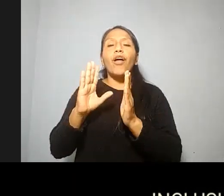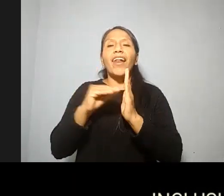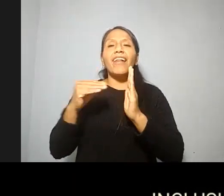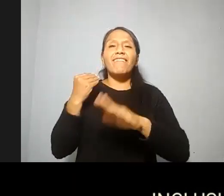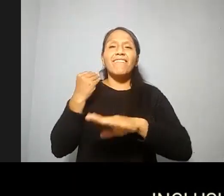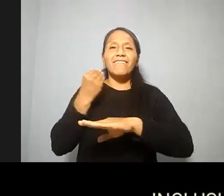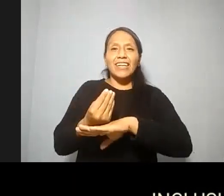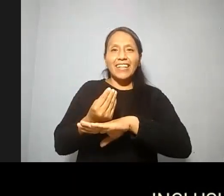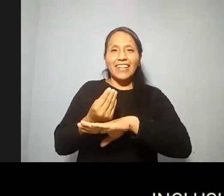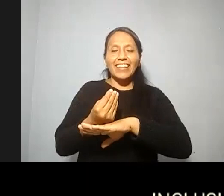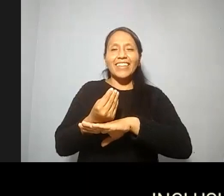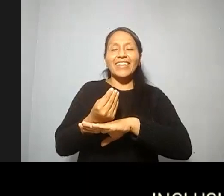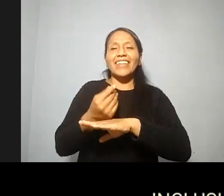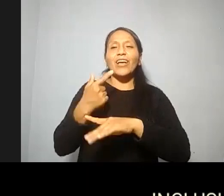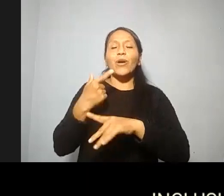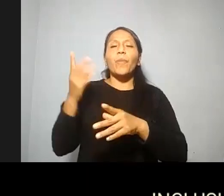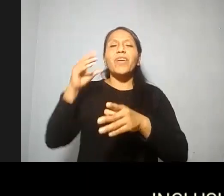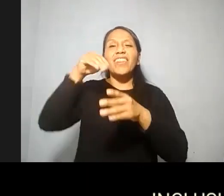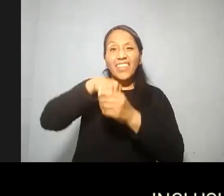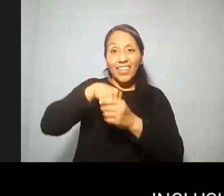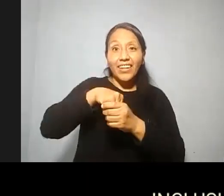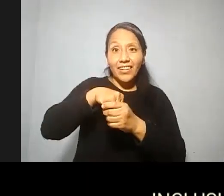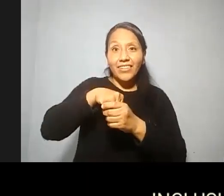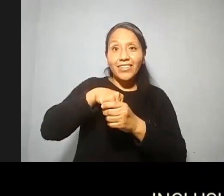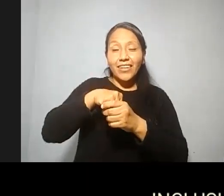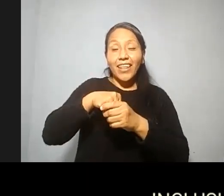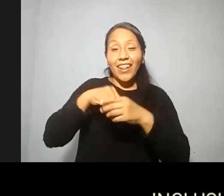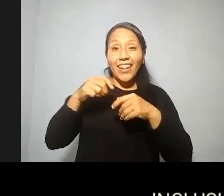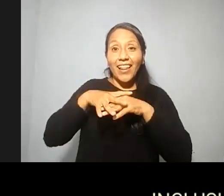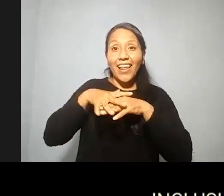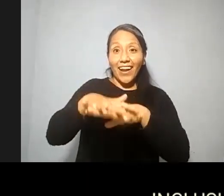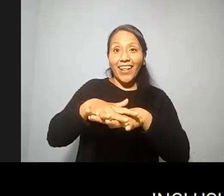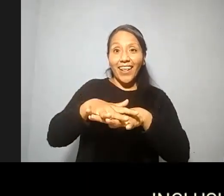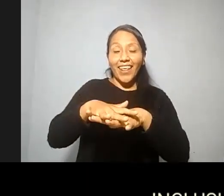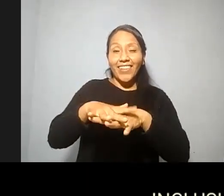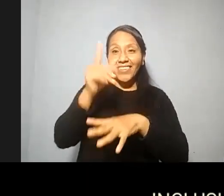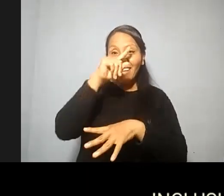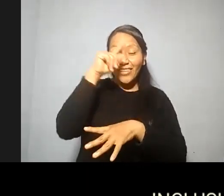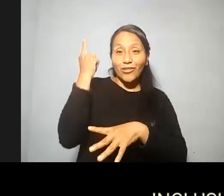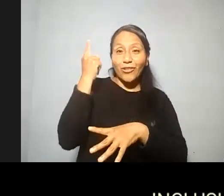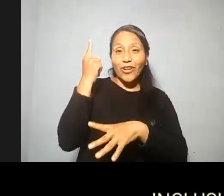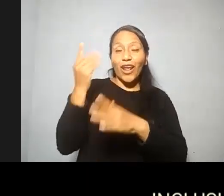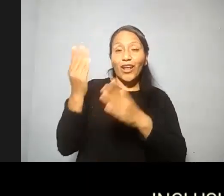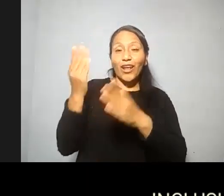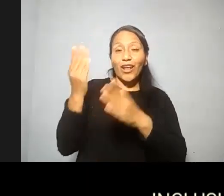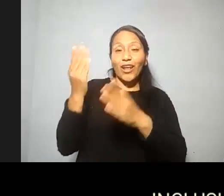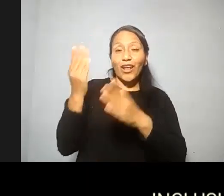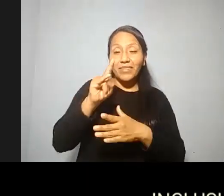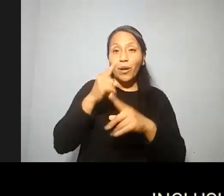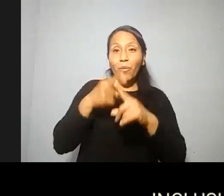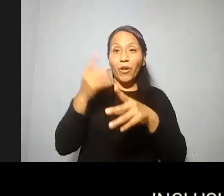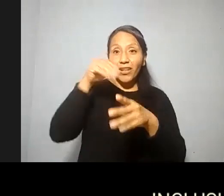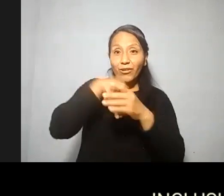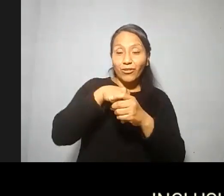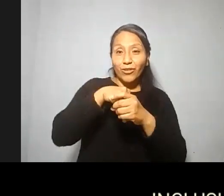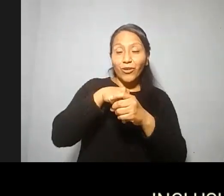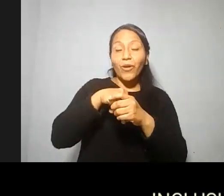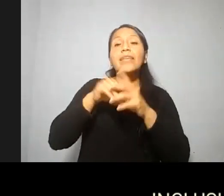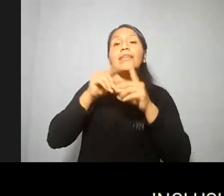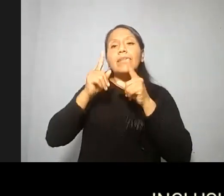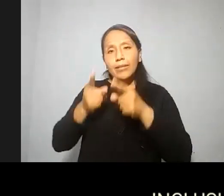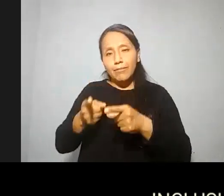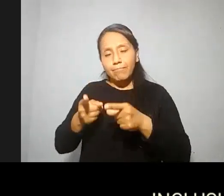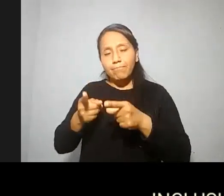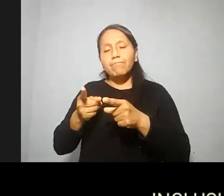como integrante y de la Red Nacional de Estudiantes Universitarios por la Inclusión y también que formo